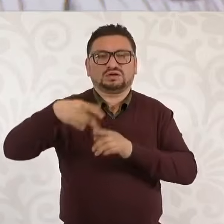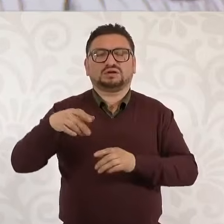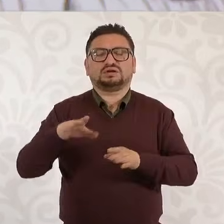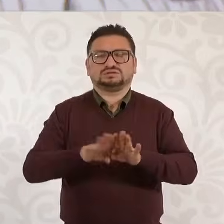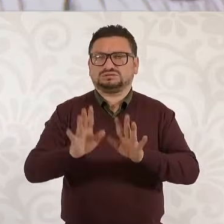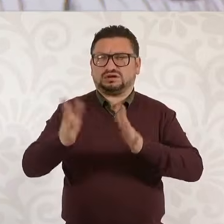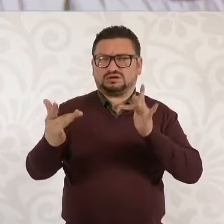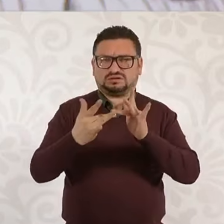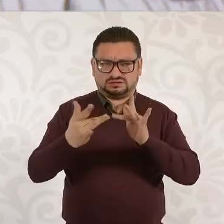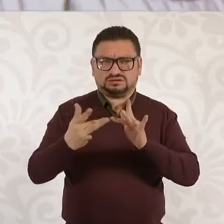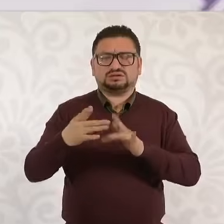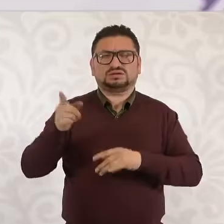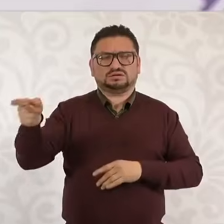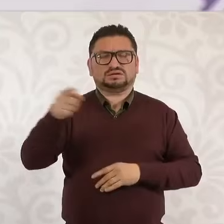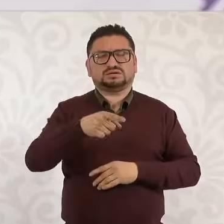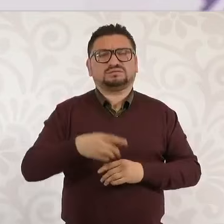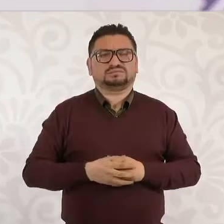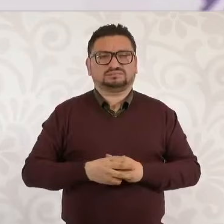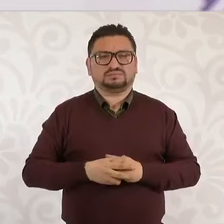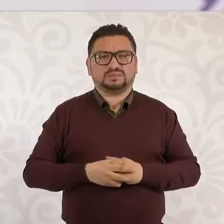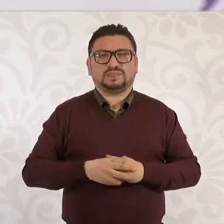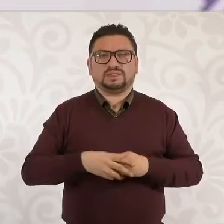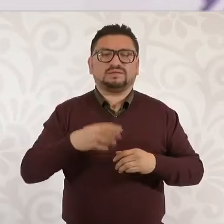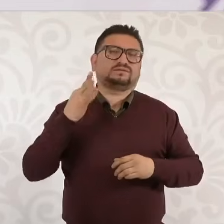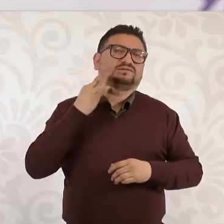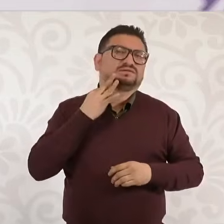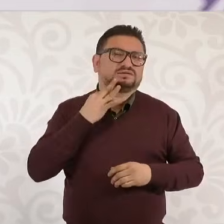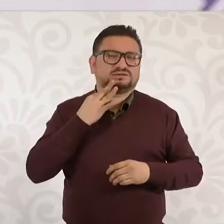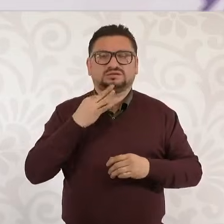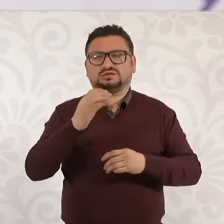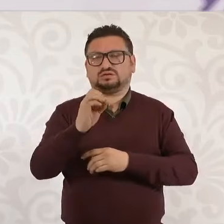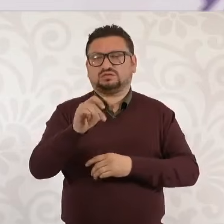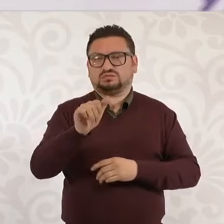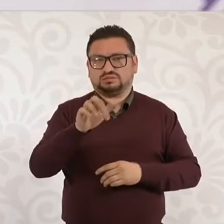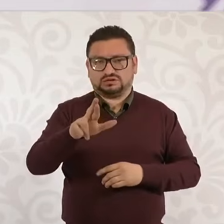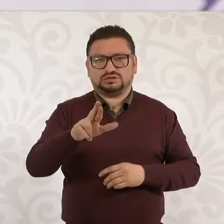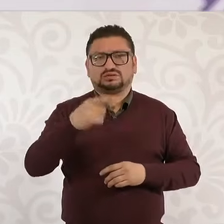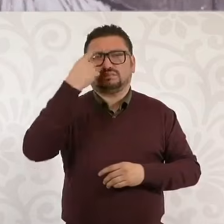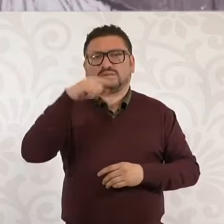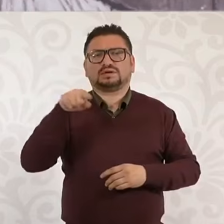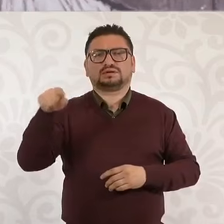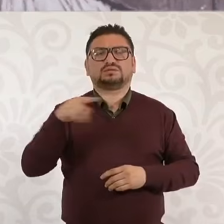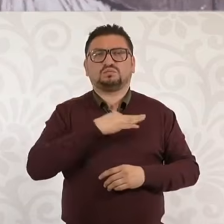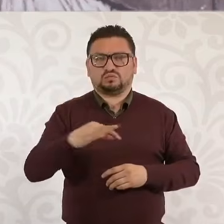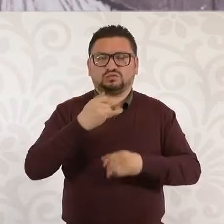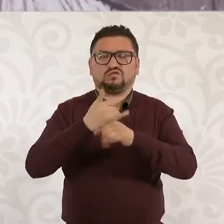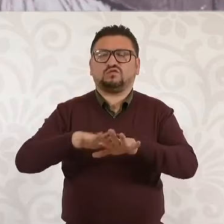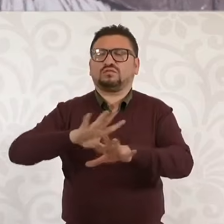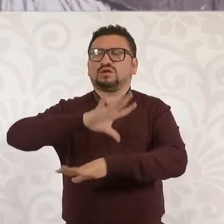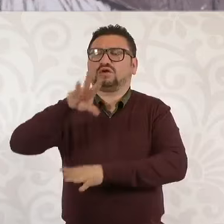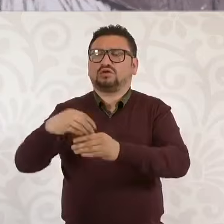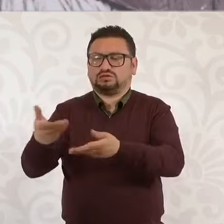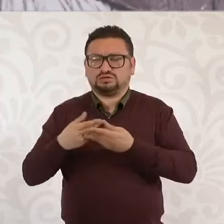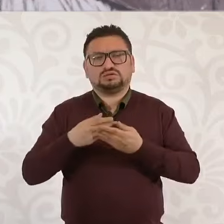contacto ya con tanto con la Fiscalía como con Omar, para poder recibir toda la información